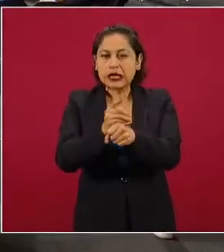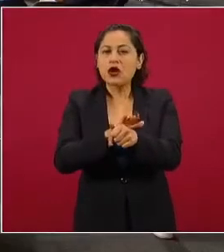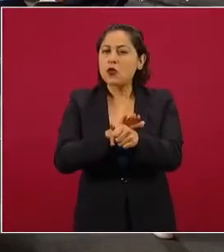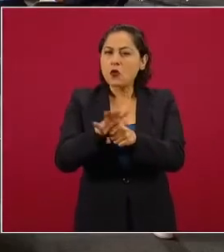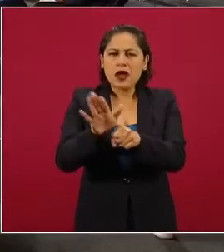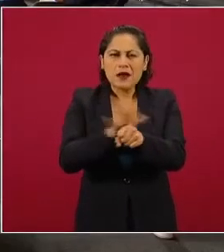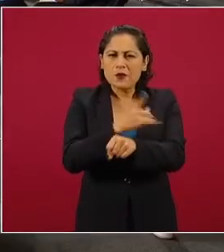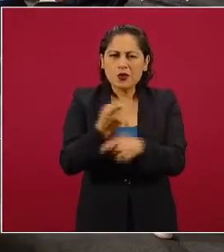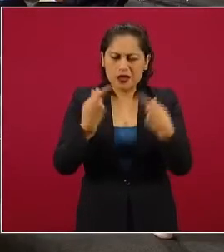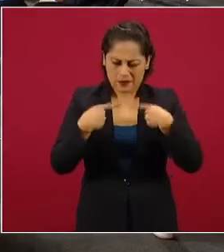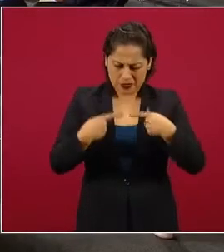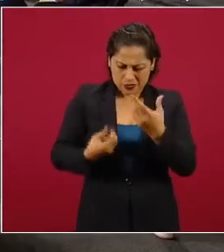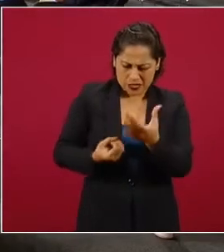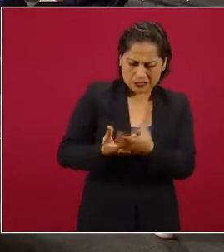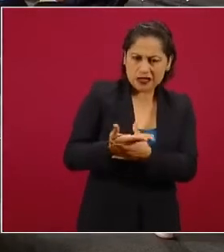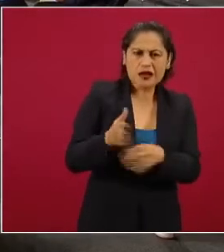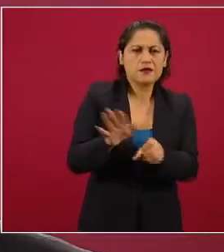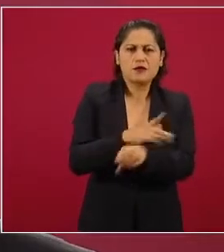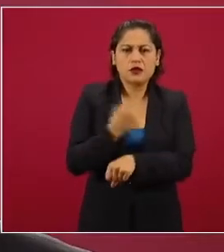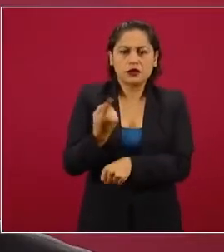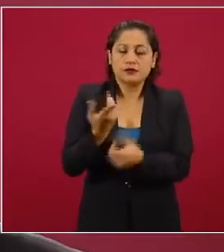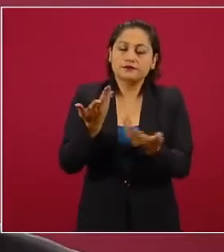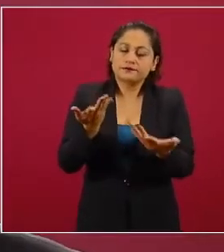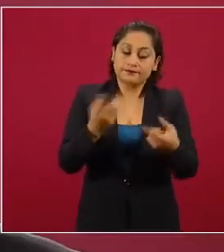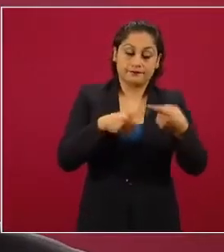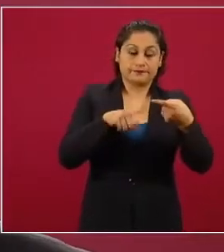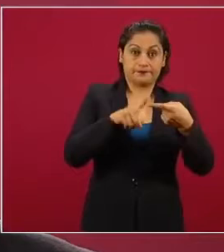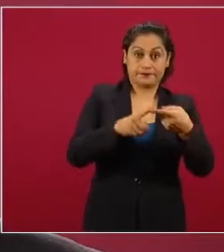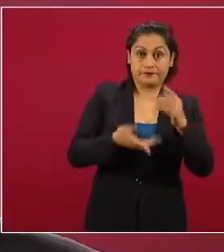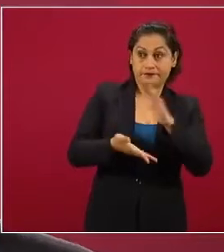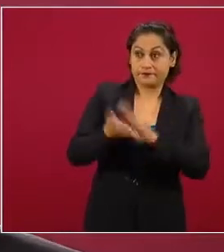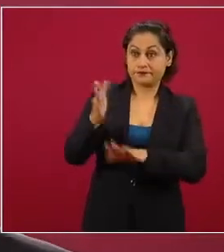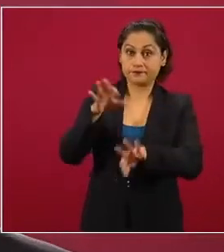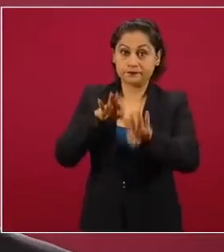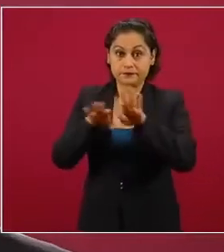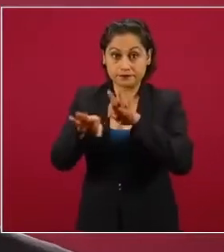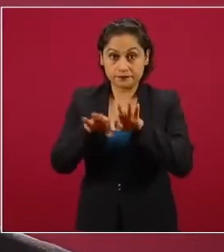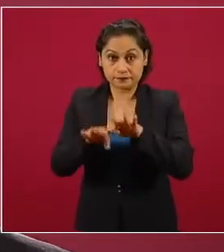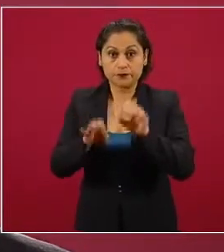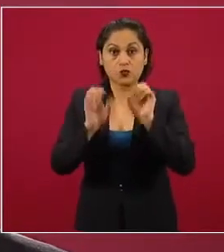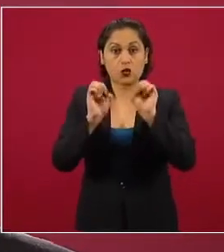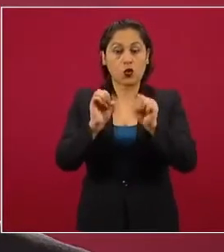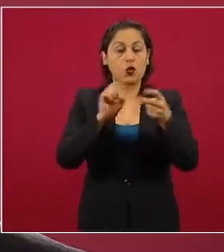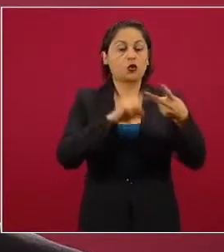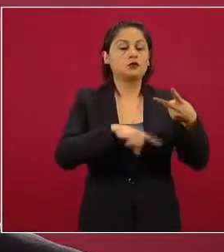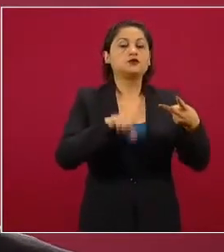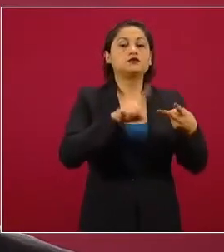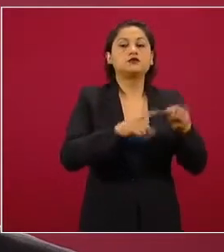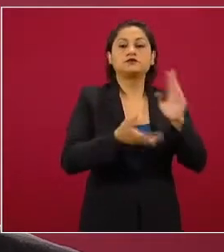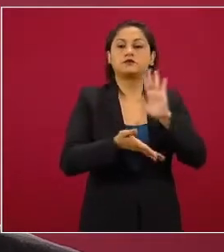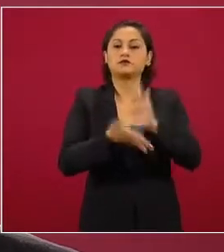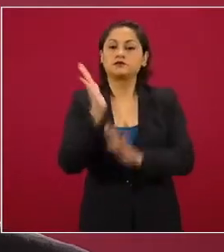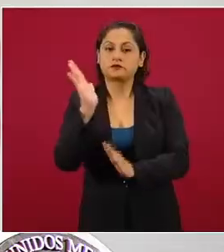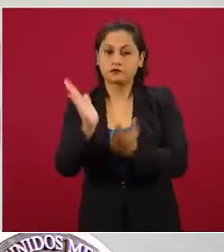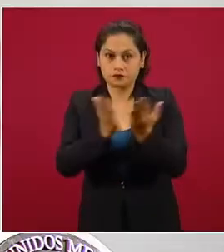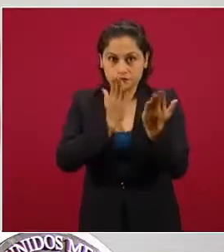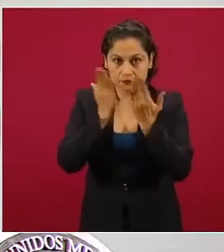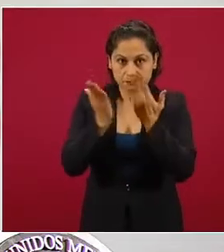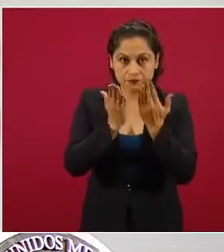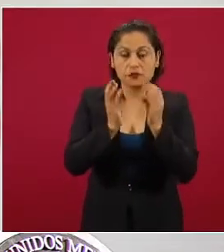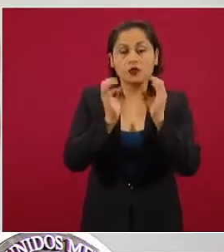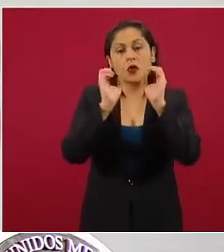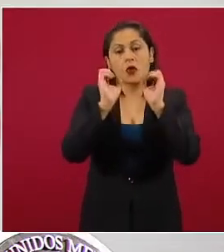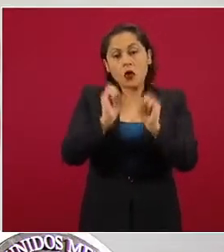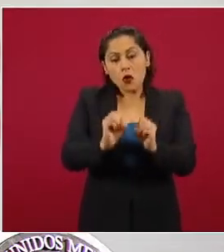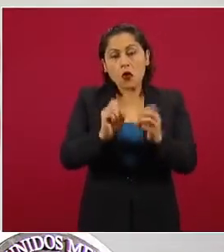son: salimos de casa para ir al trabajo, salimos de casa para ir a estudiar, o salimos